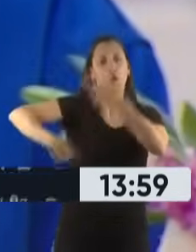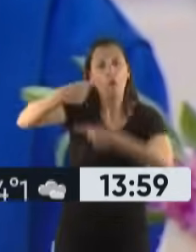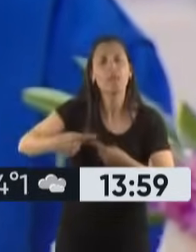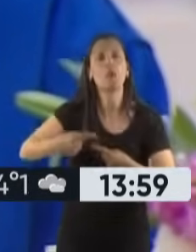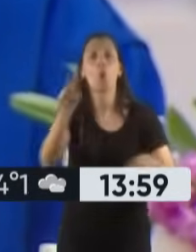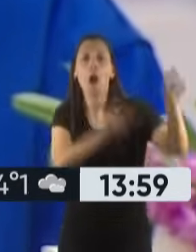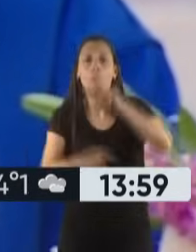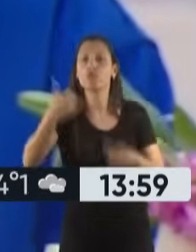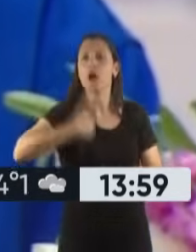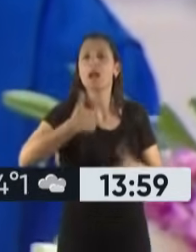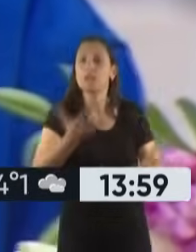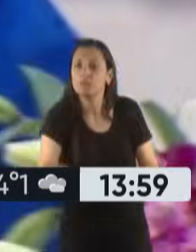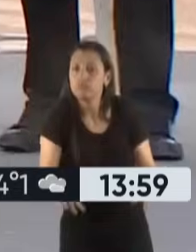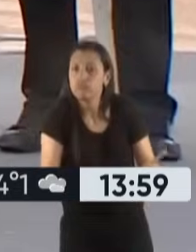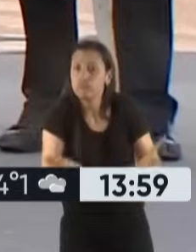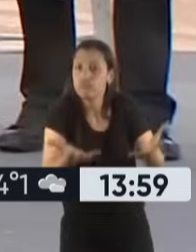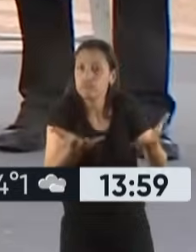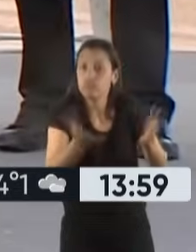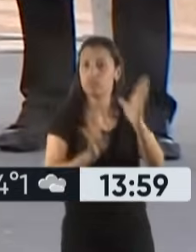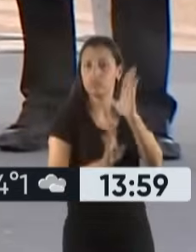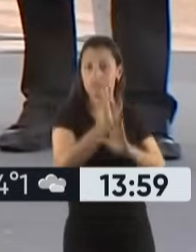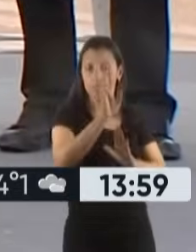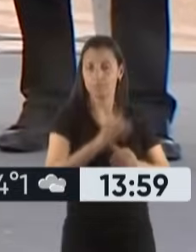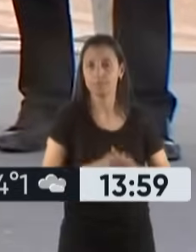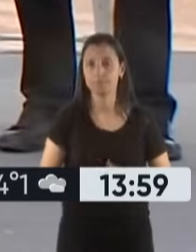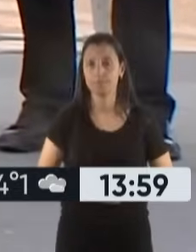merece y puede tener.